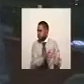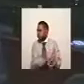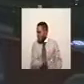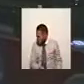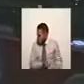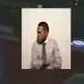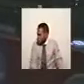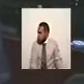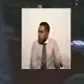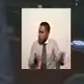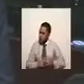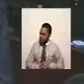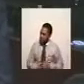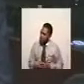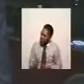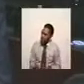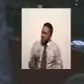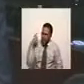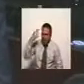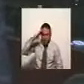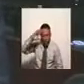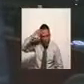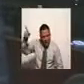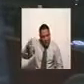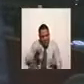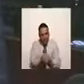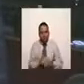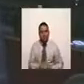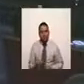Después, esos movimientos adquirieron